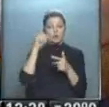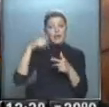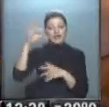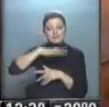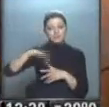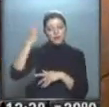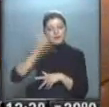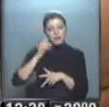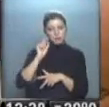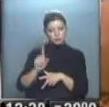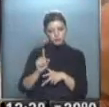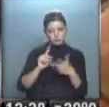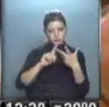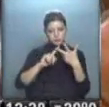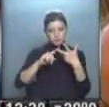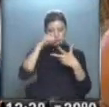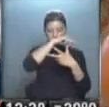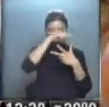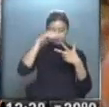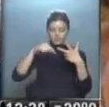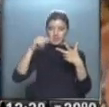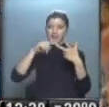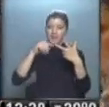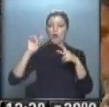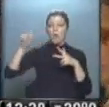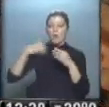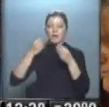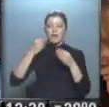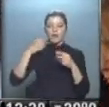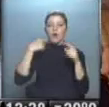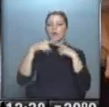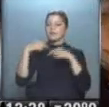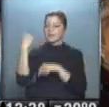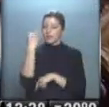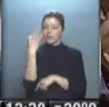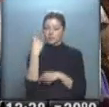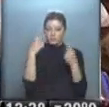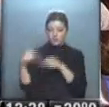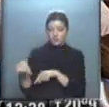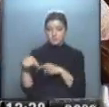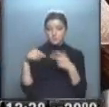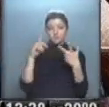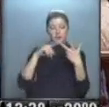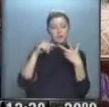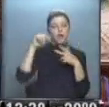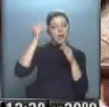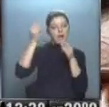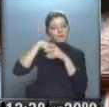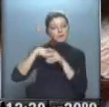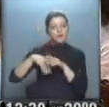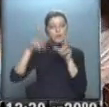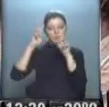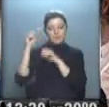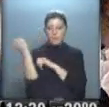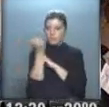y tuvieron mucho, sobre todo a través de audiencias. Y acá hay un tema que es importante. Esta ley no surgió de un escritorio, esta ley